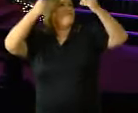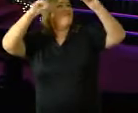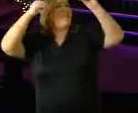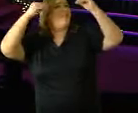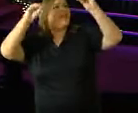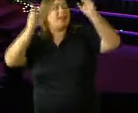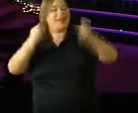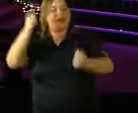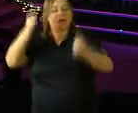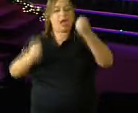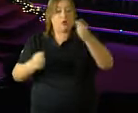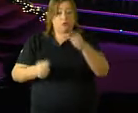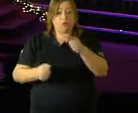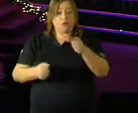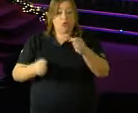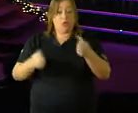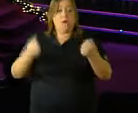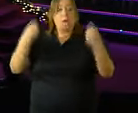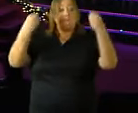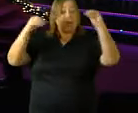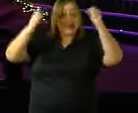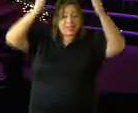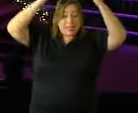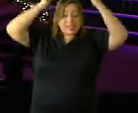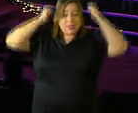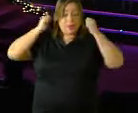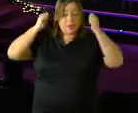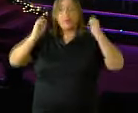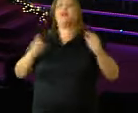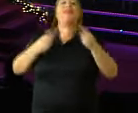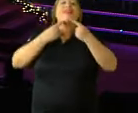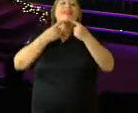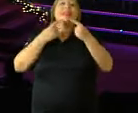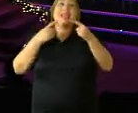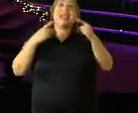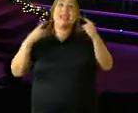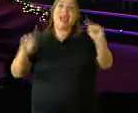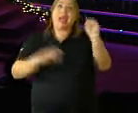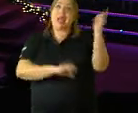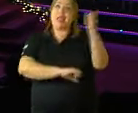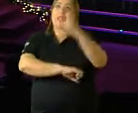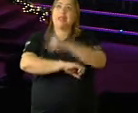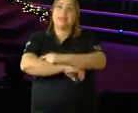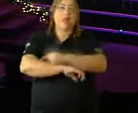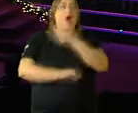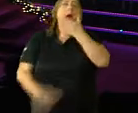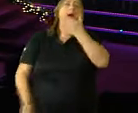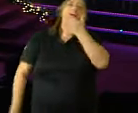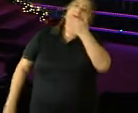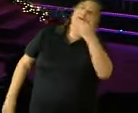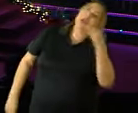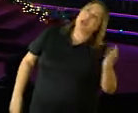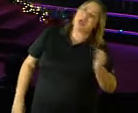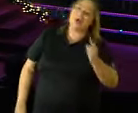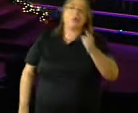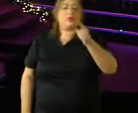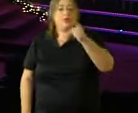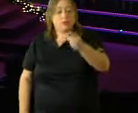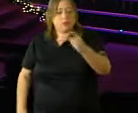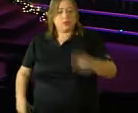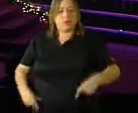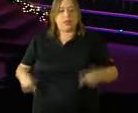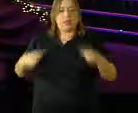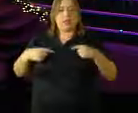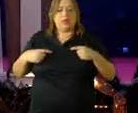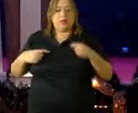Los que venden sombrero, voy a vender sombrero, lo que sea. Declarar que ese día va a ser el mejor día de tu vida. Mientras